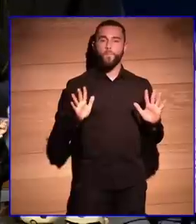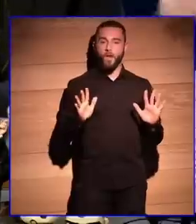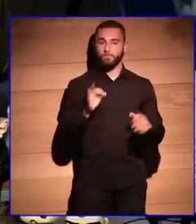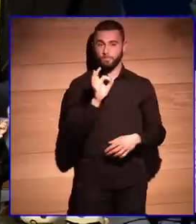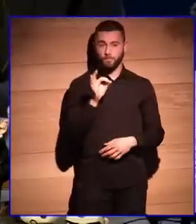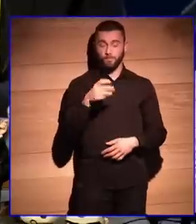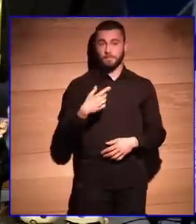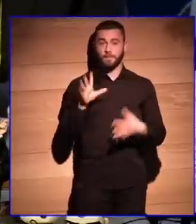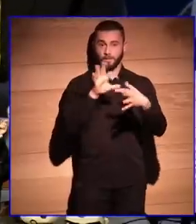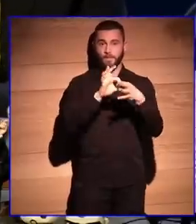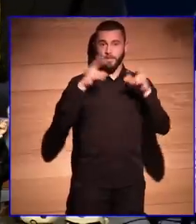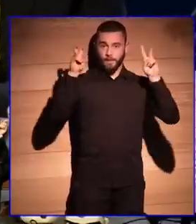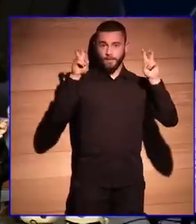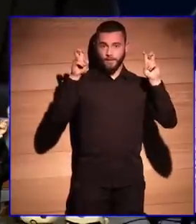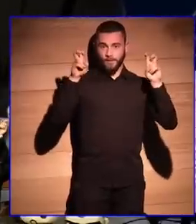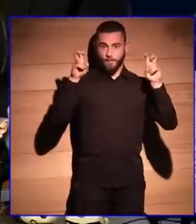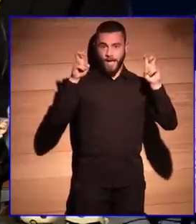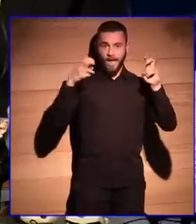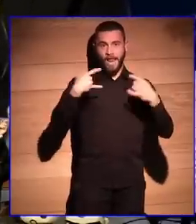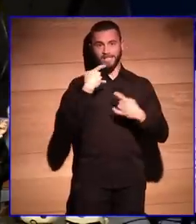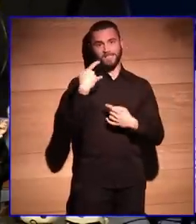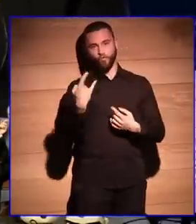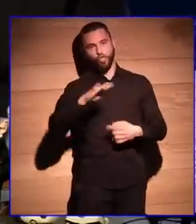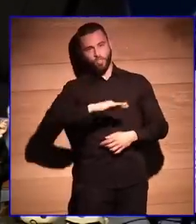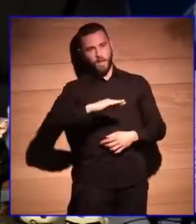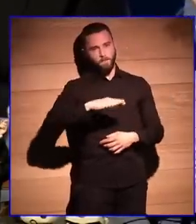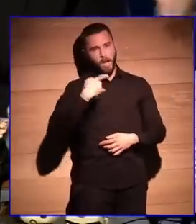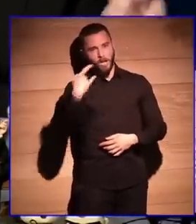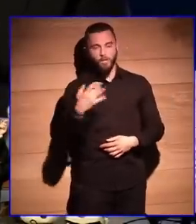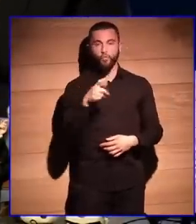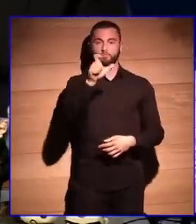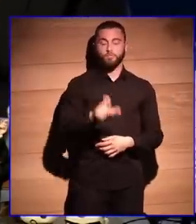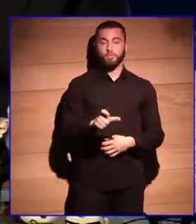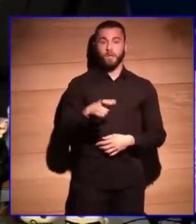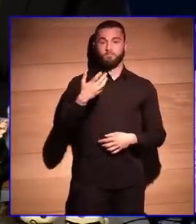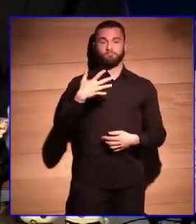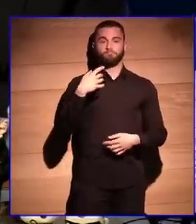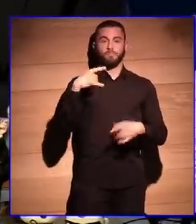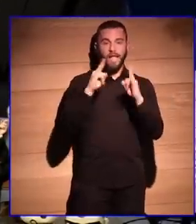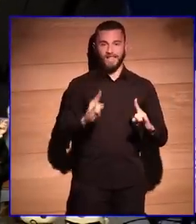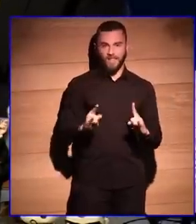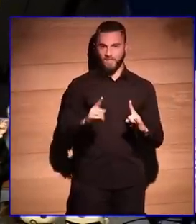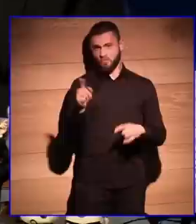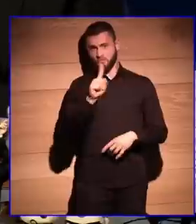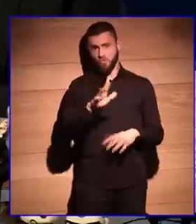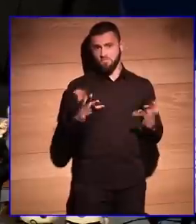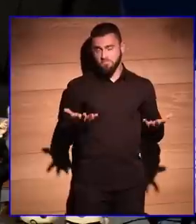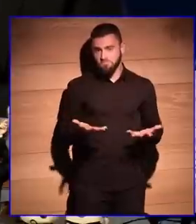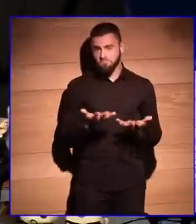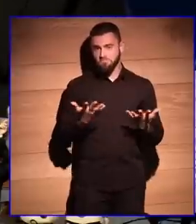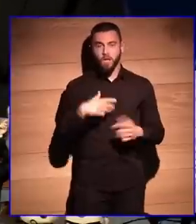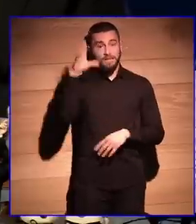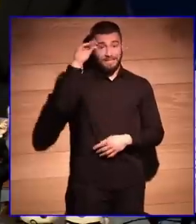eso tiene que ver con la seducción del mal también, ¿no? No es un tío especialmente atractivo y, sin embargo,